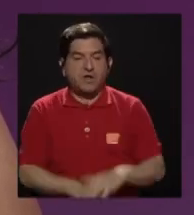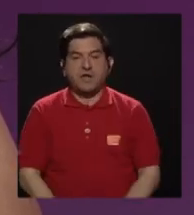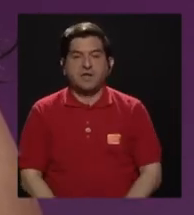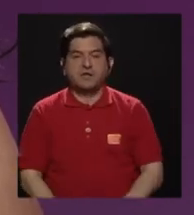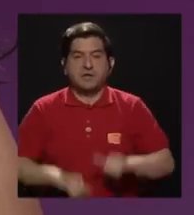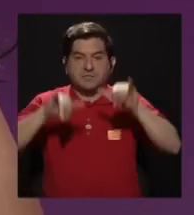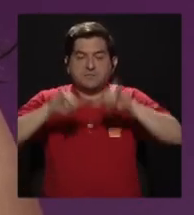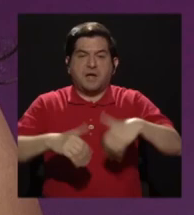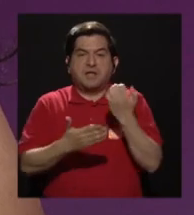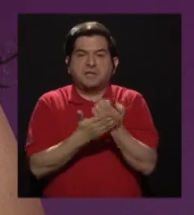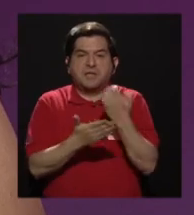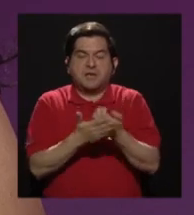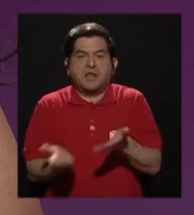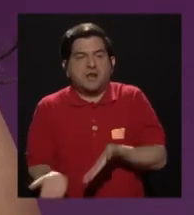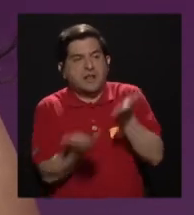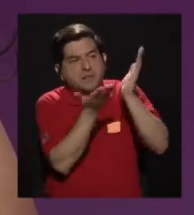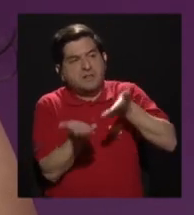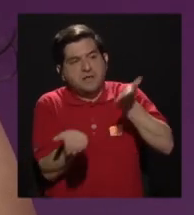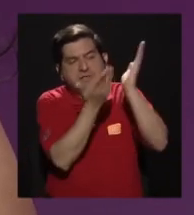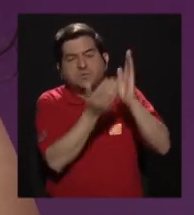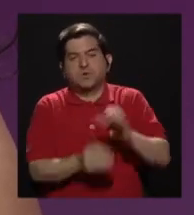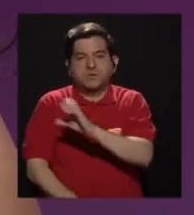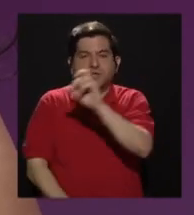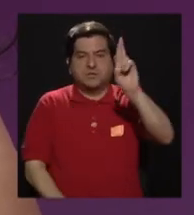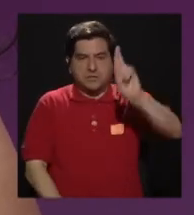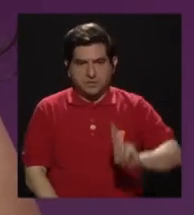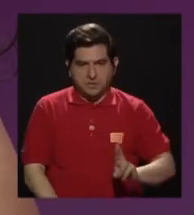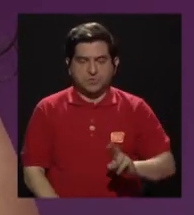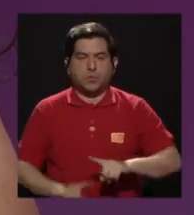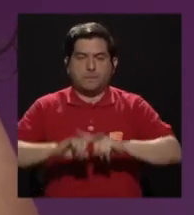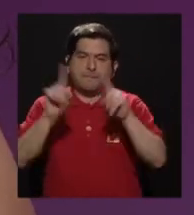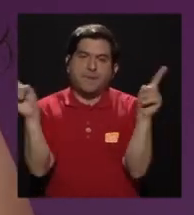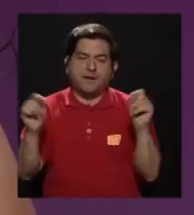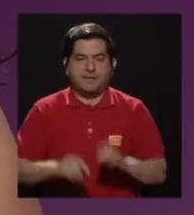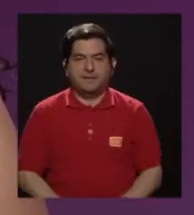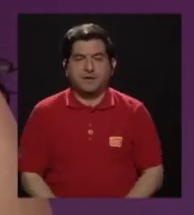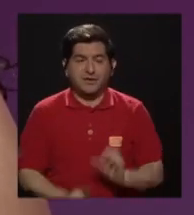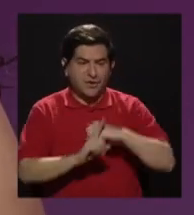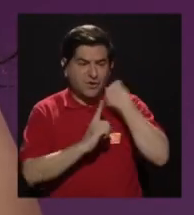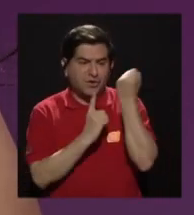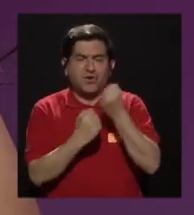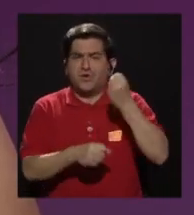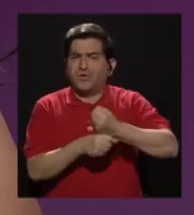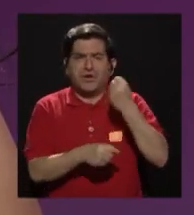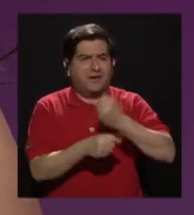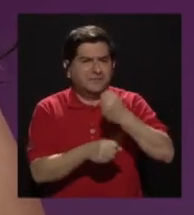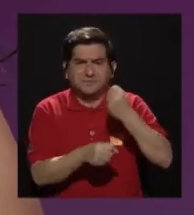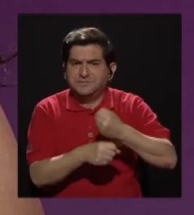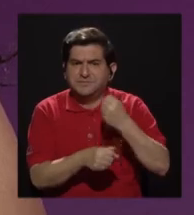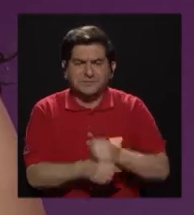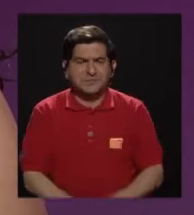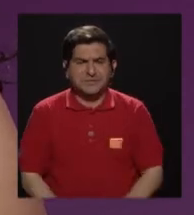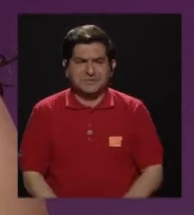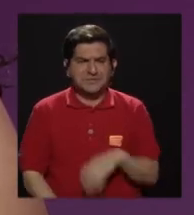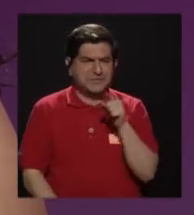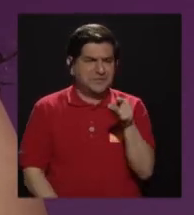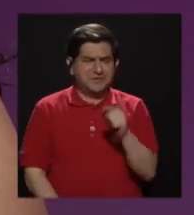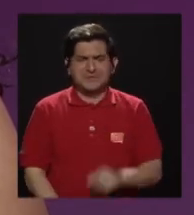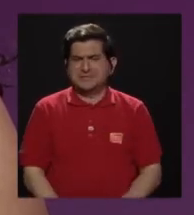la economía de exportación en Costa Rica, y sin embargo, las condiciones laborales son de las